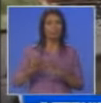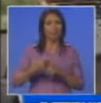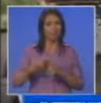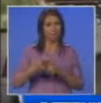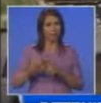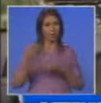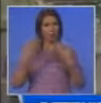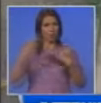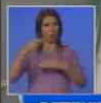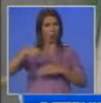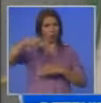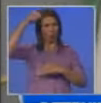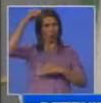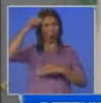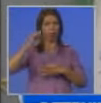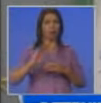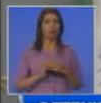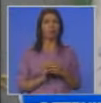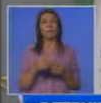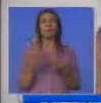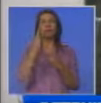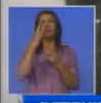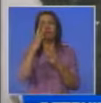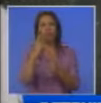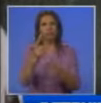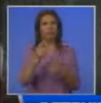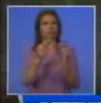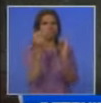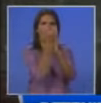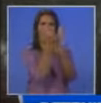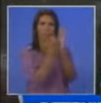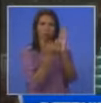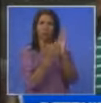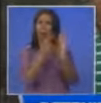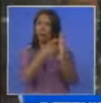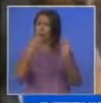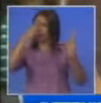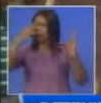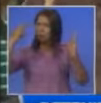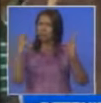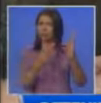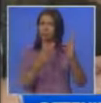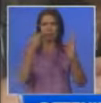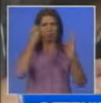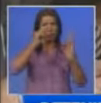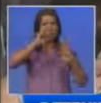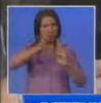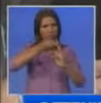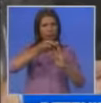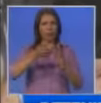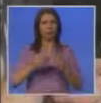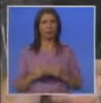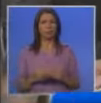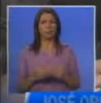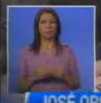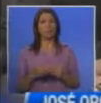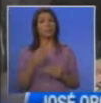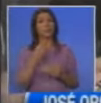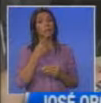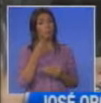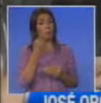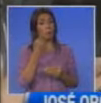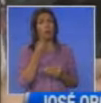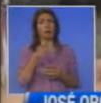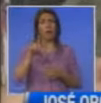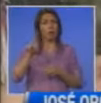norte de Guayaquil, para constatar que se respete la lista referencial de precios emitida por el gobierno. Algunos mayoristas vienen con ese precio,